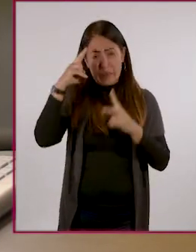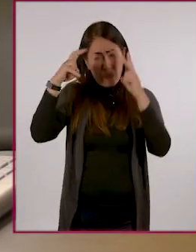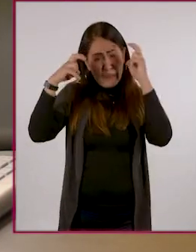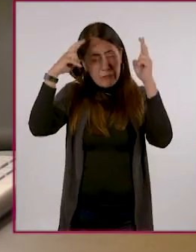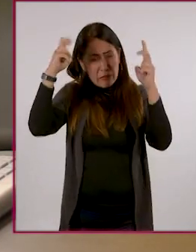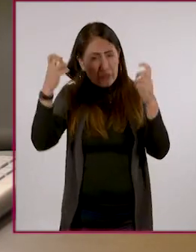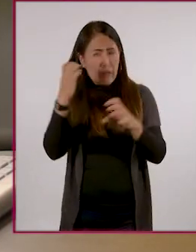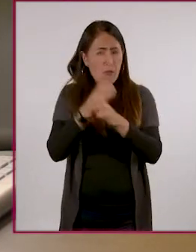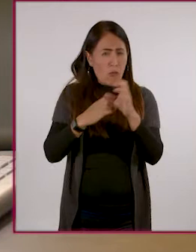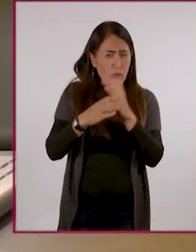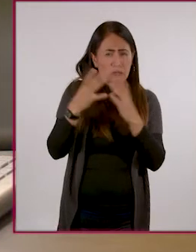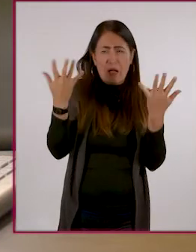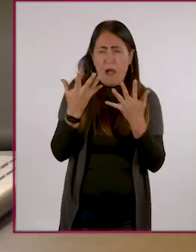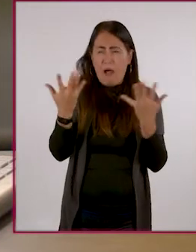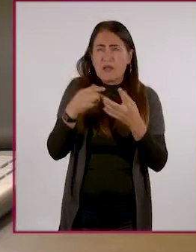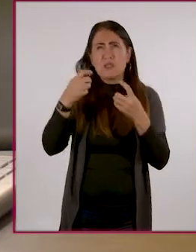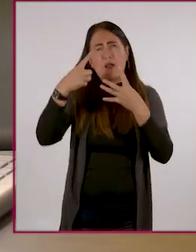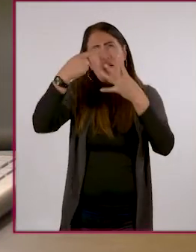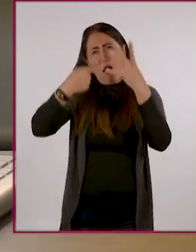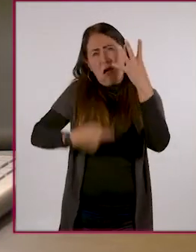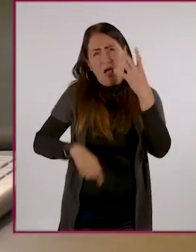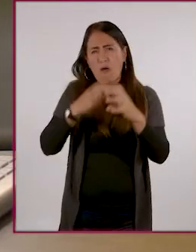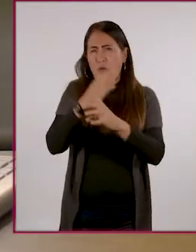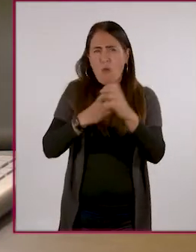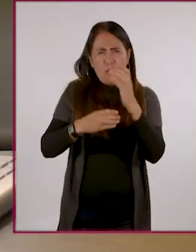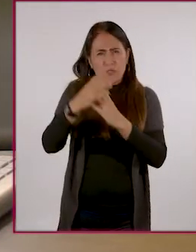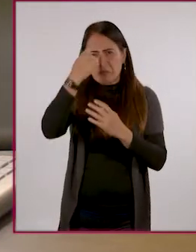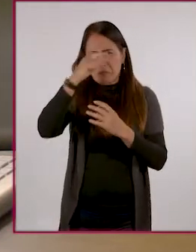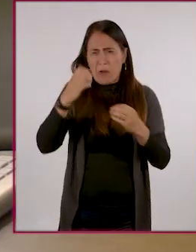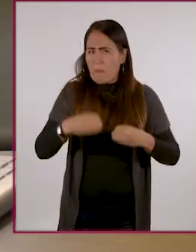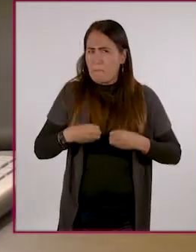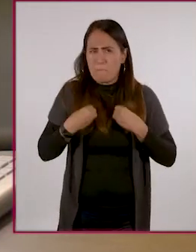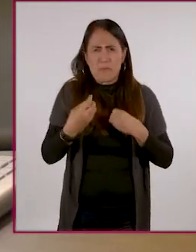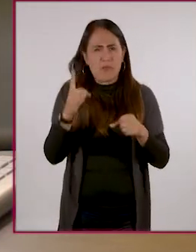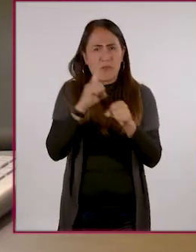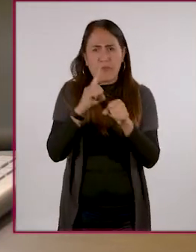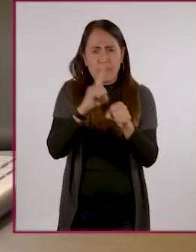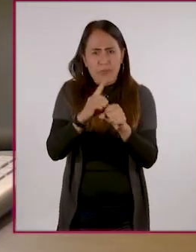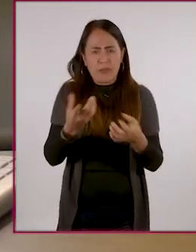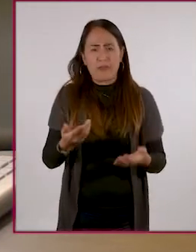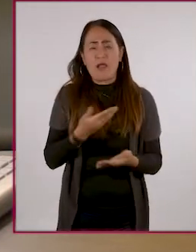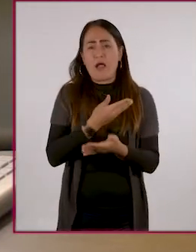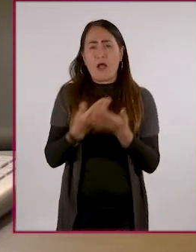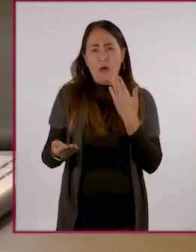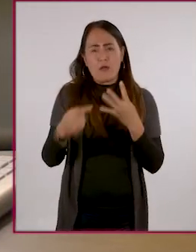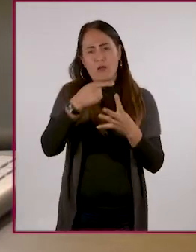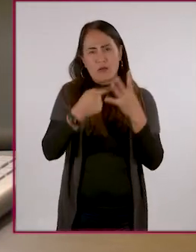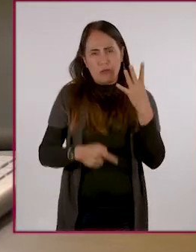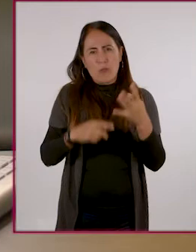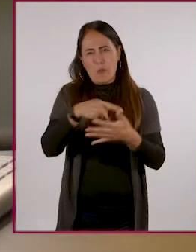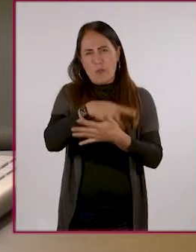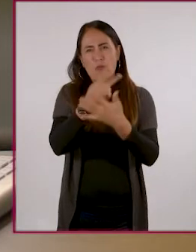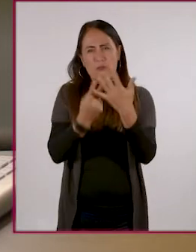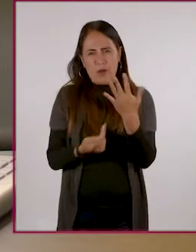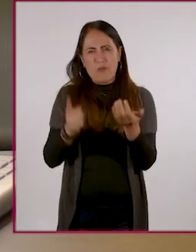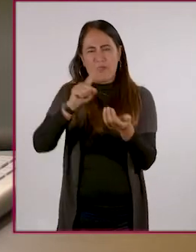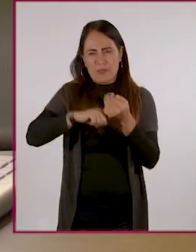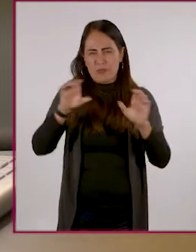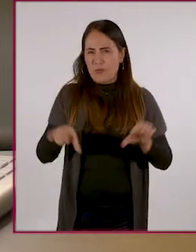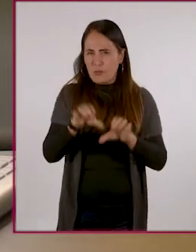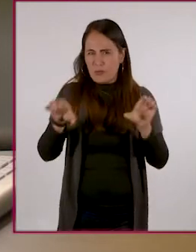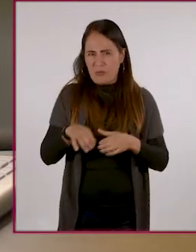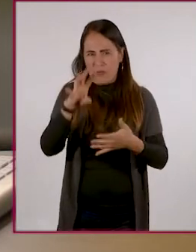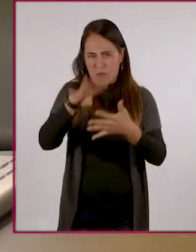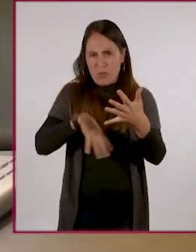especialista, imaginen cuántas cosas podemos hacer con las hojas de cálculo para asuntos cotidianos. Ahora conozcamos algunas opciones de software para